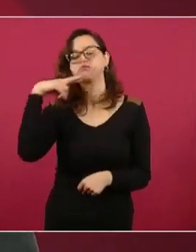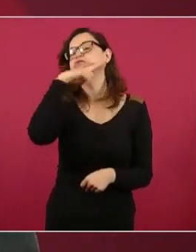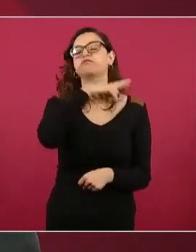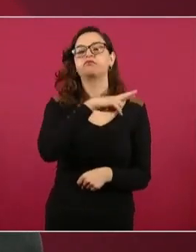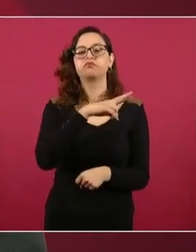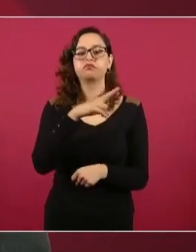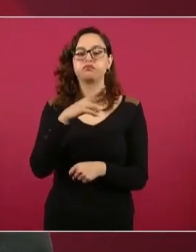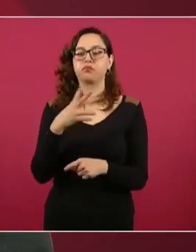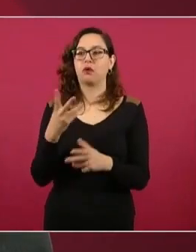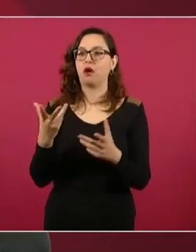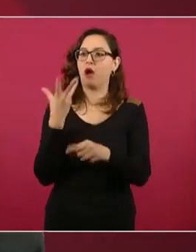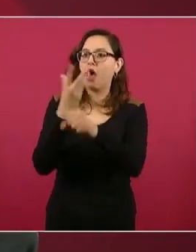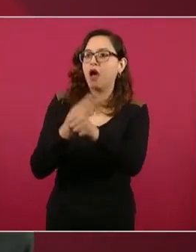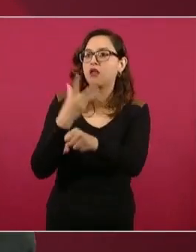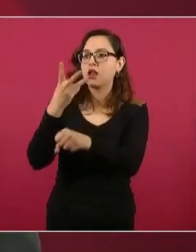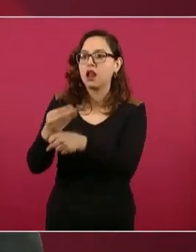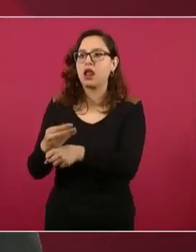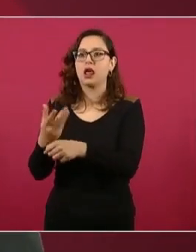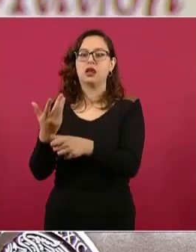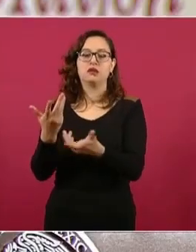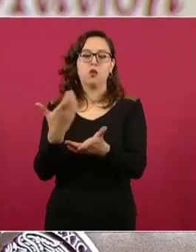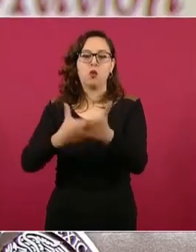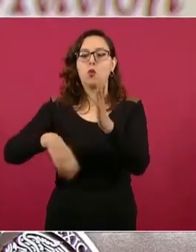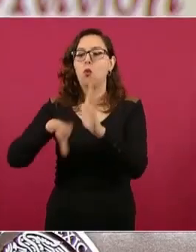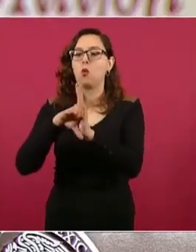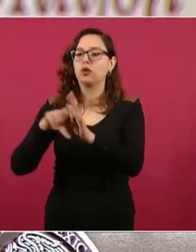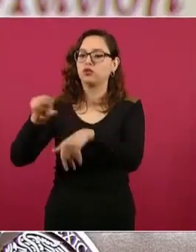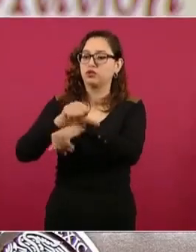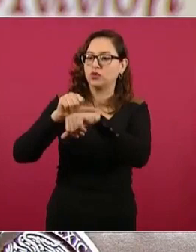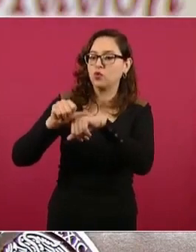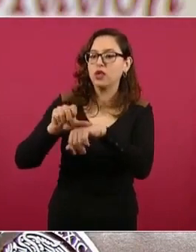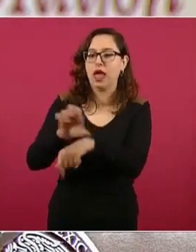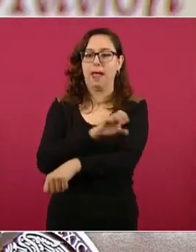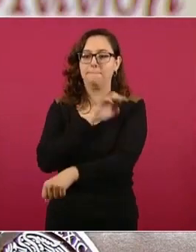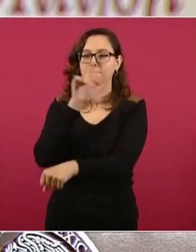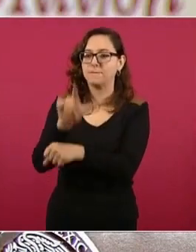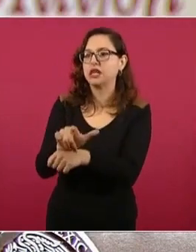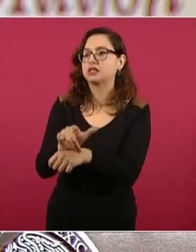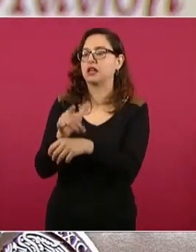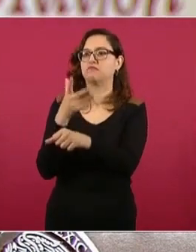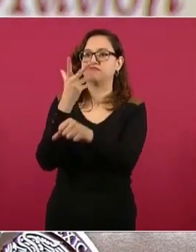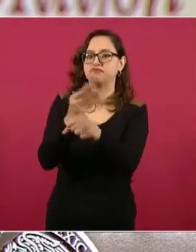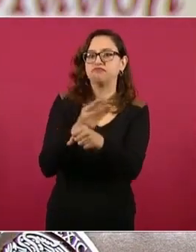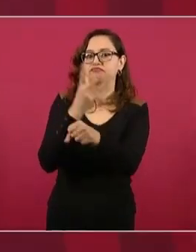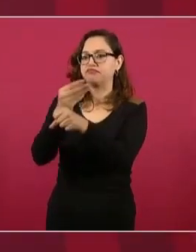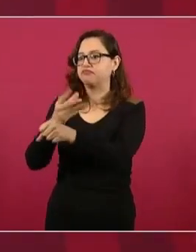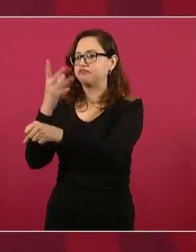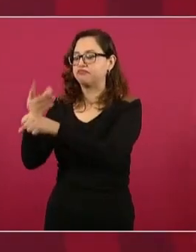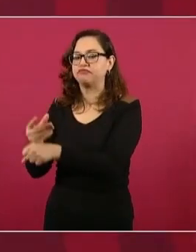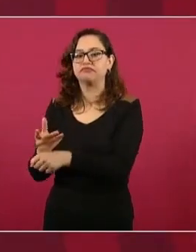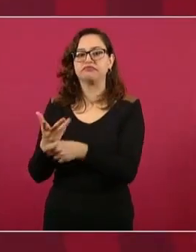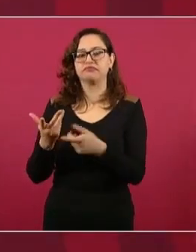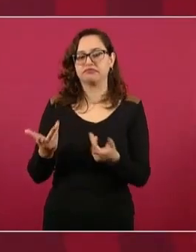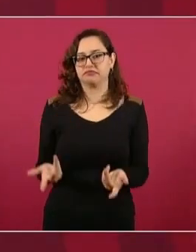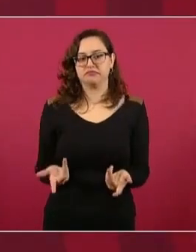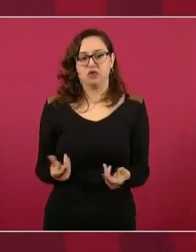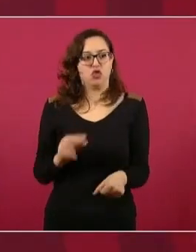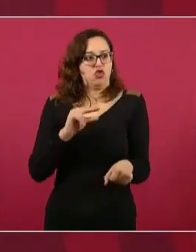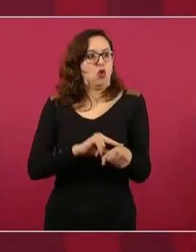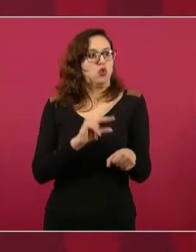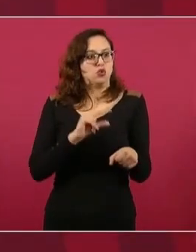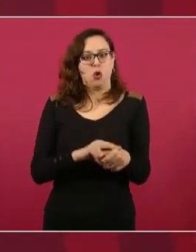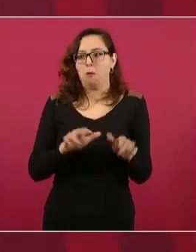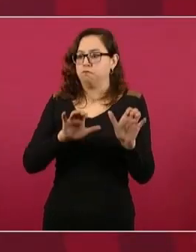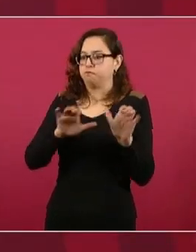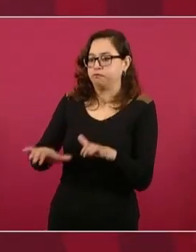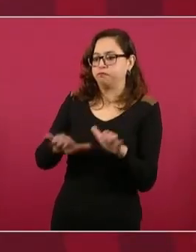hacer cirugías o de realizar servicios especializados de atención médica o simplemente de dar consulta